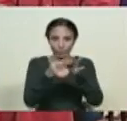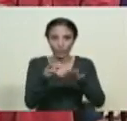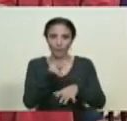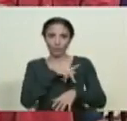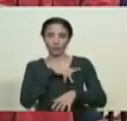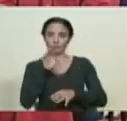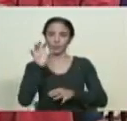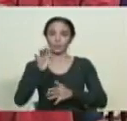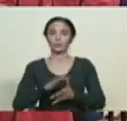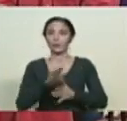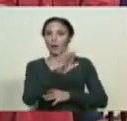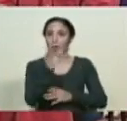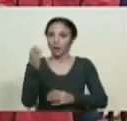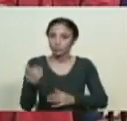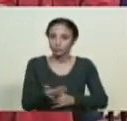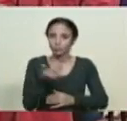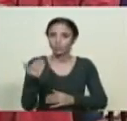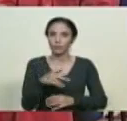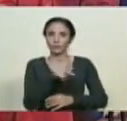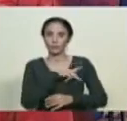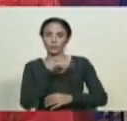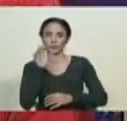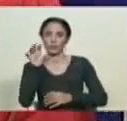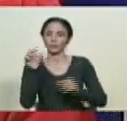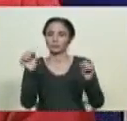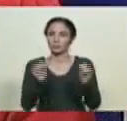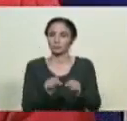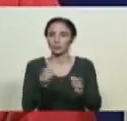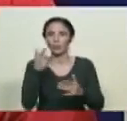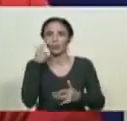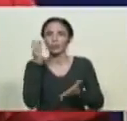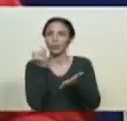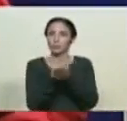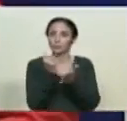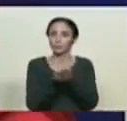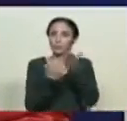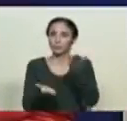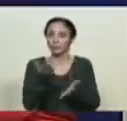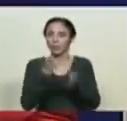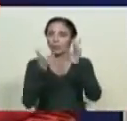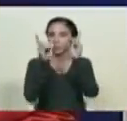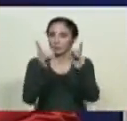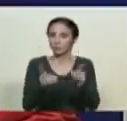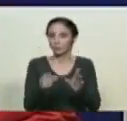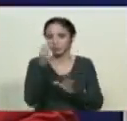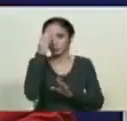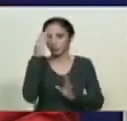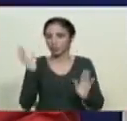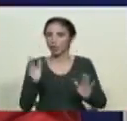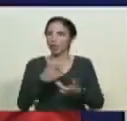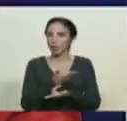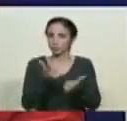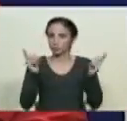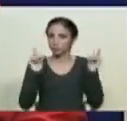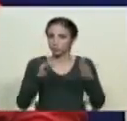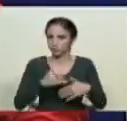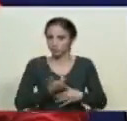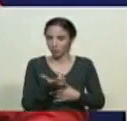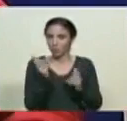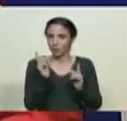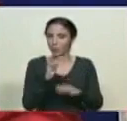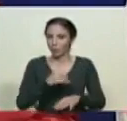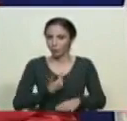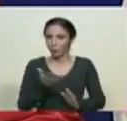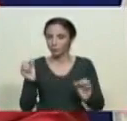que es un instrumento muy preciso para nosotros tomar decisiones, inclusive, y nos permite,